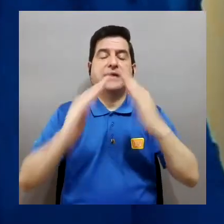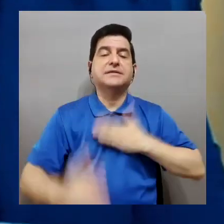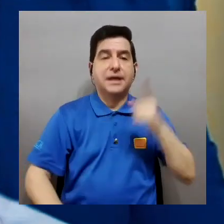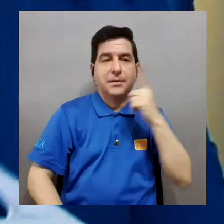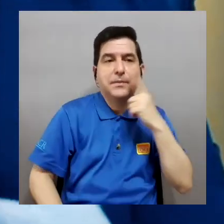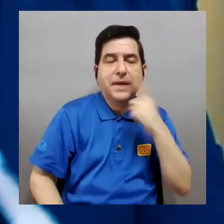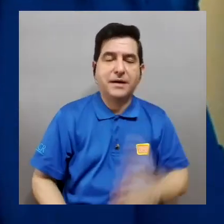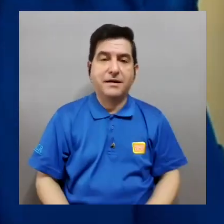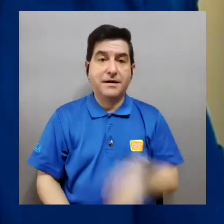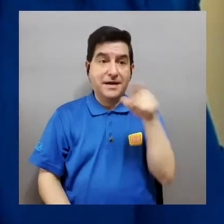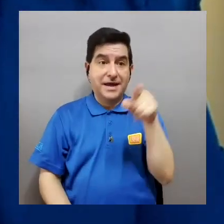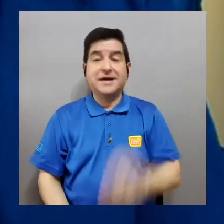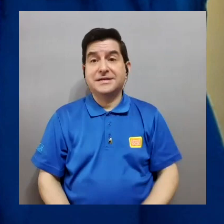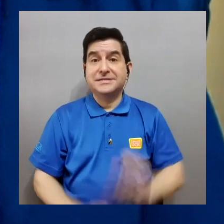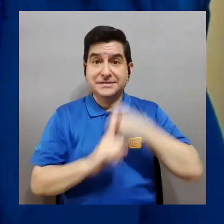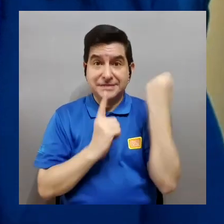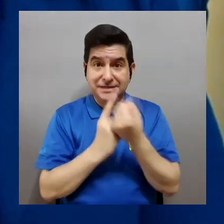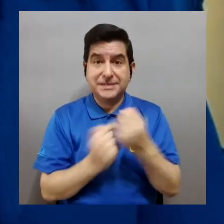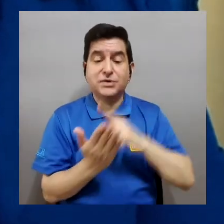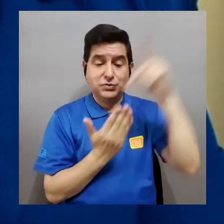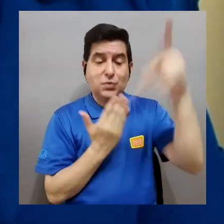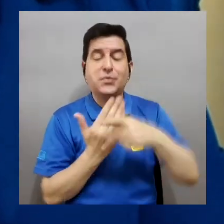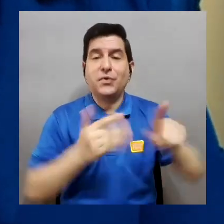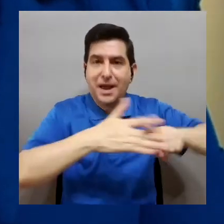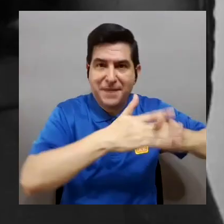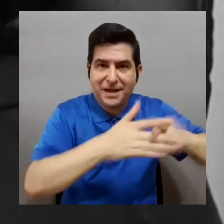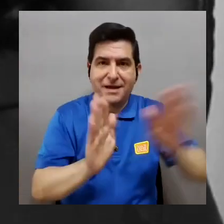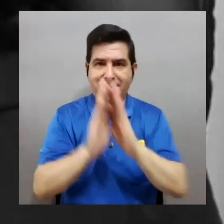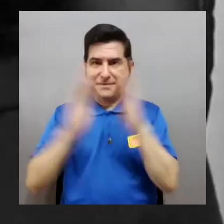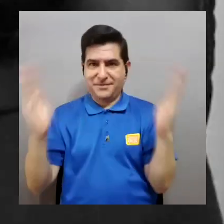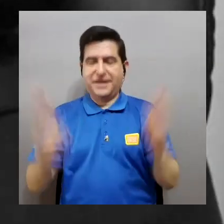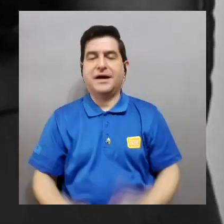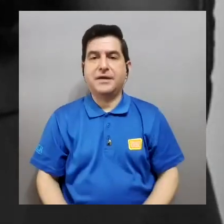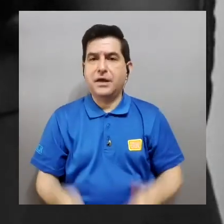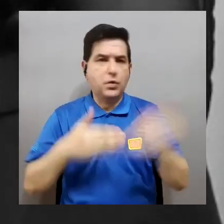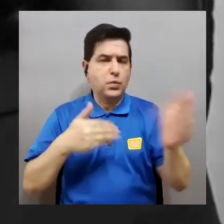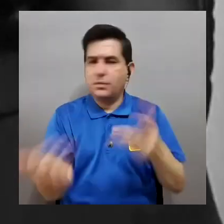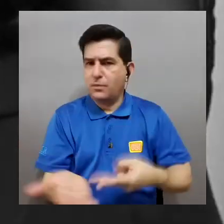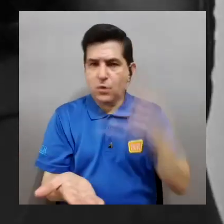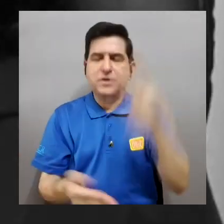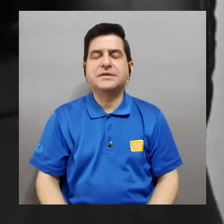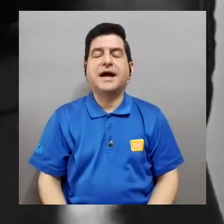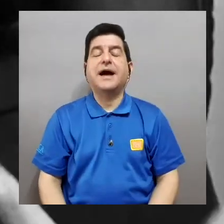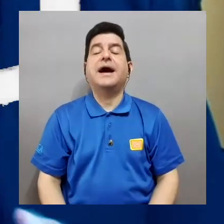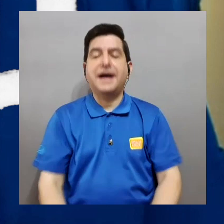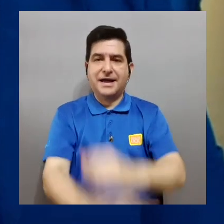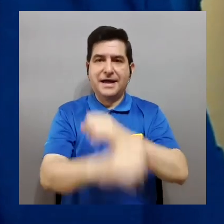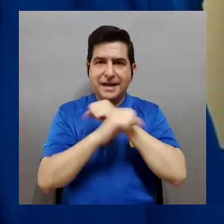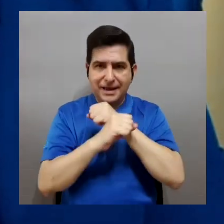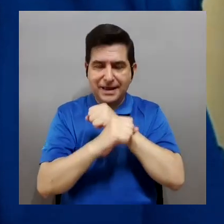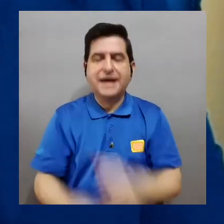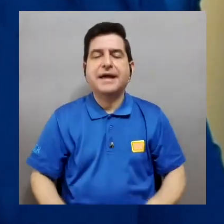papás. Y es así donde el programa de remodelación y ampliación es cualquier monto con garantía hipotecaria. Pero